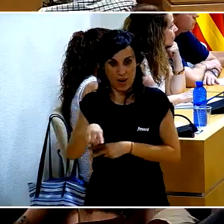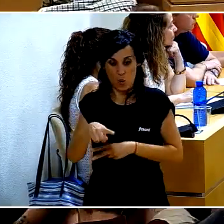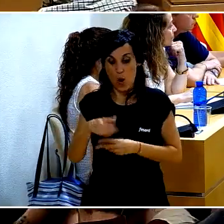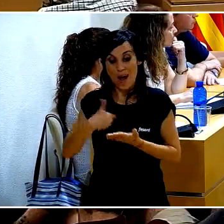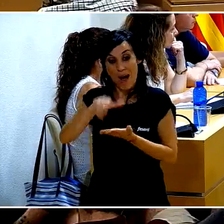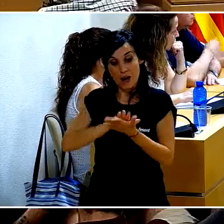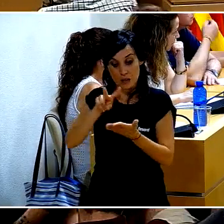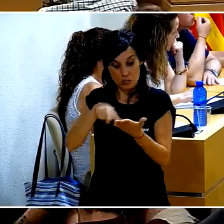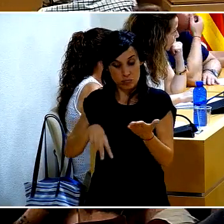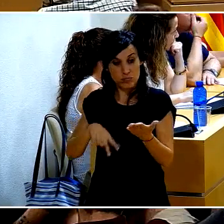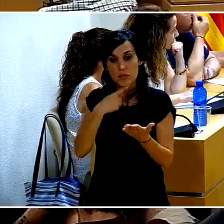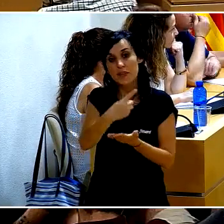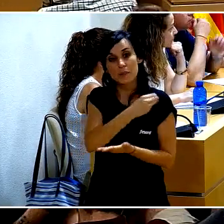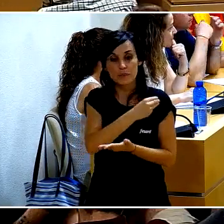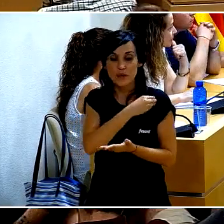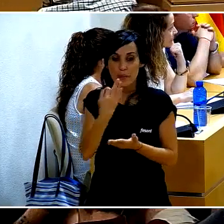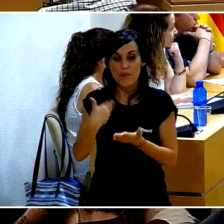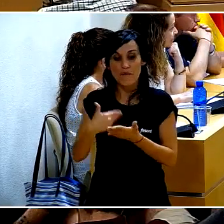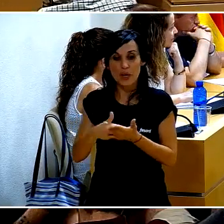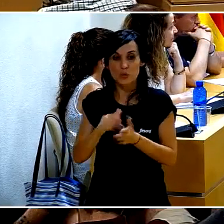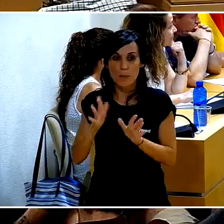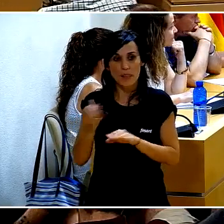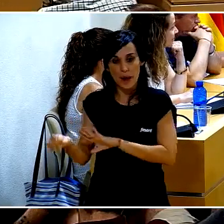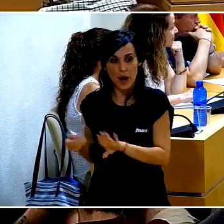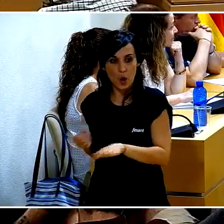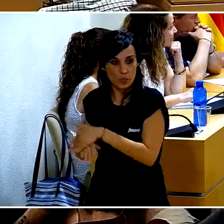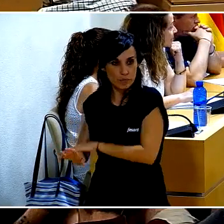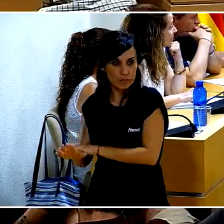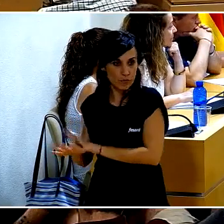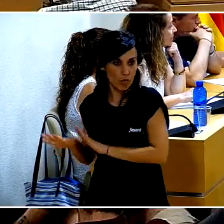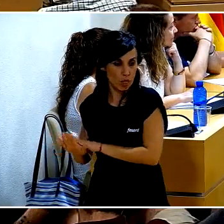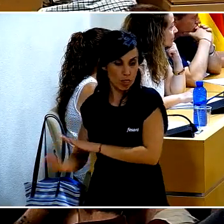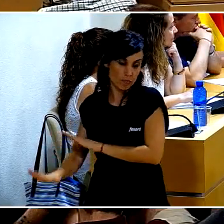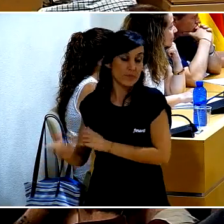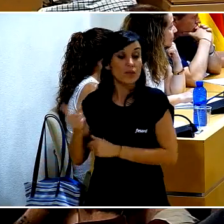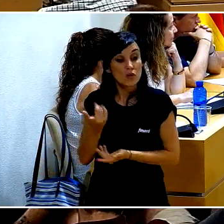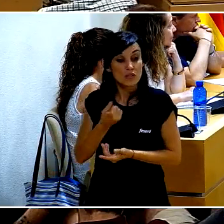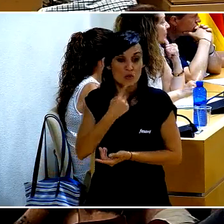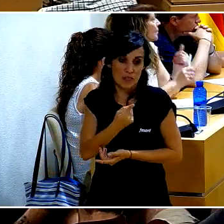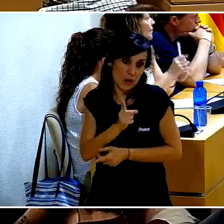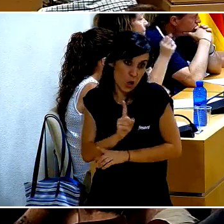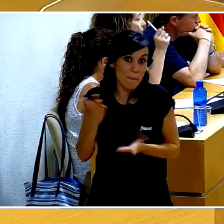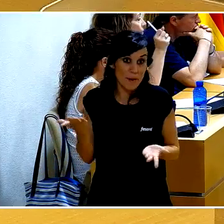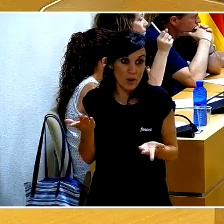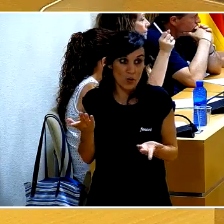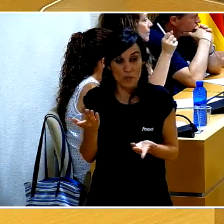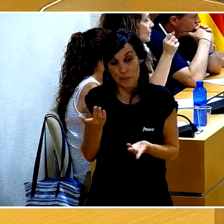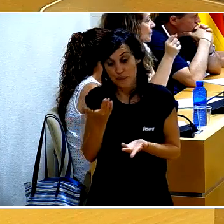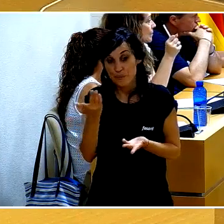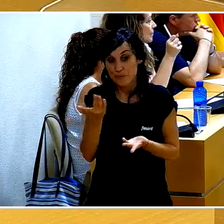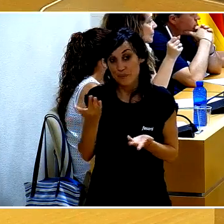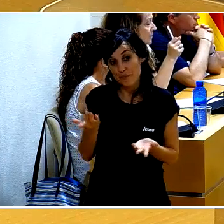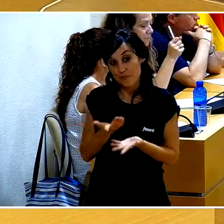nos decían que es que sacábamos facturas en el cajón. Nosotros no vamos a decir eso, pero, hombre, sería cuestión de